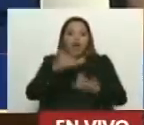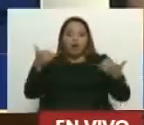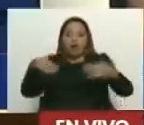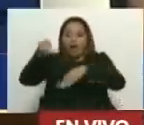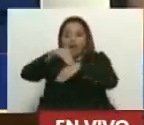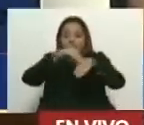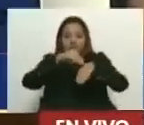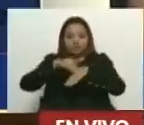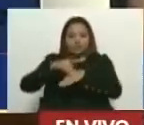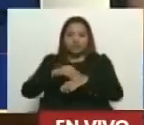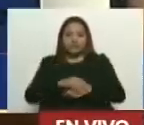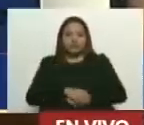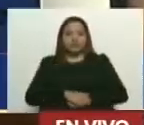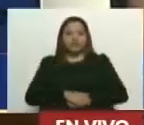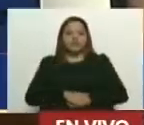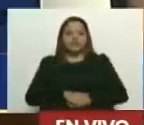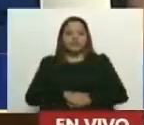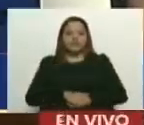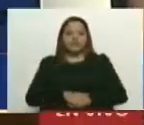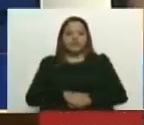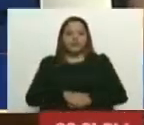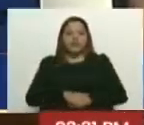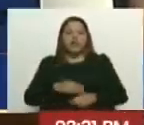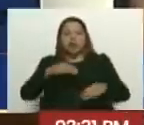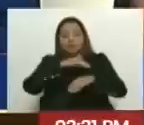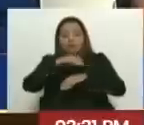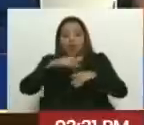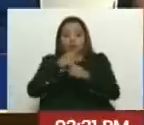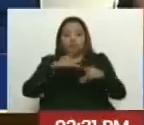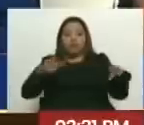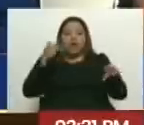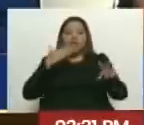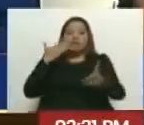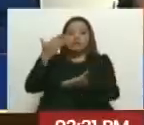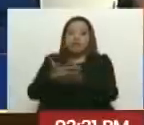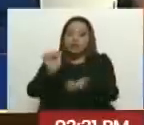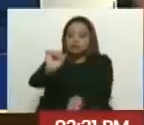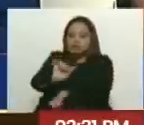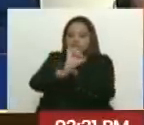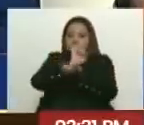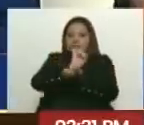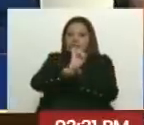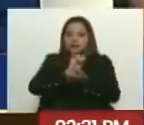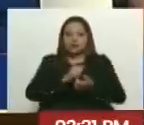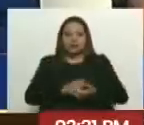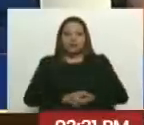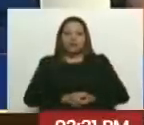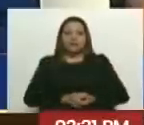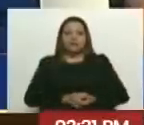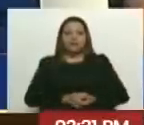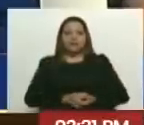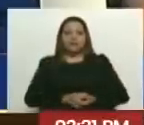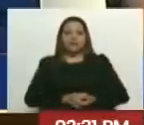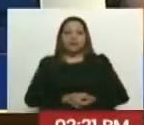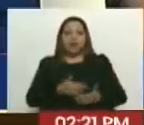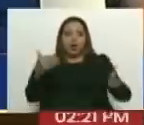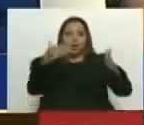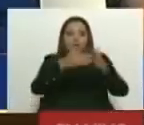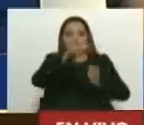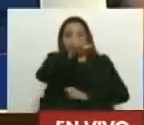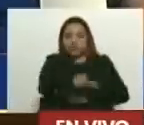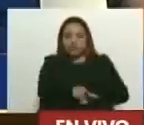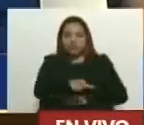anunciar, efectivamente el Ministerio Público ha solicitado la orden de aprehensión contra este